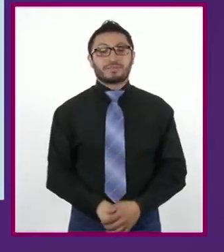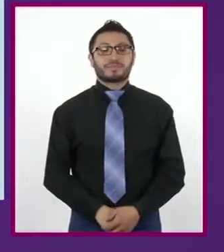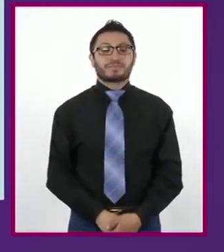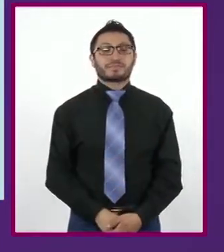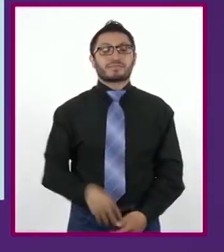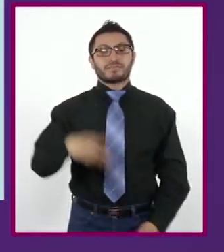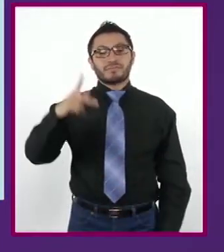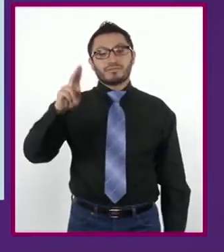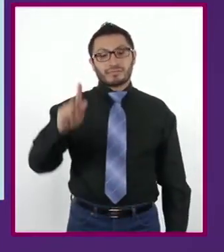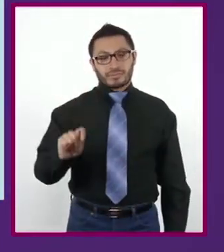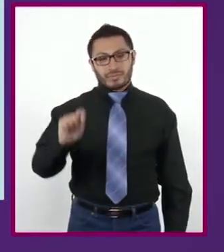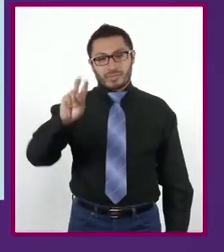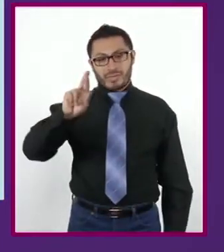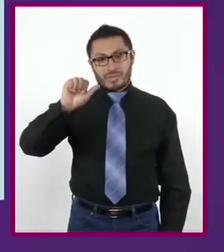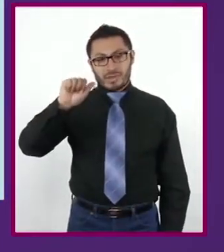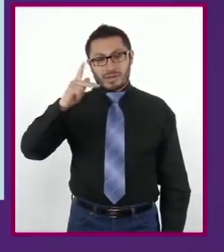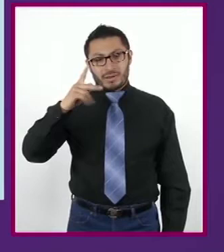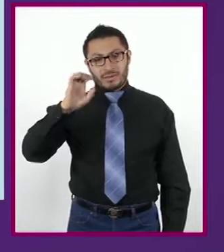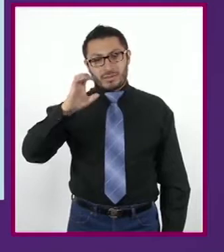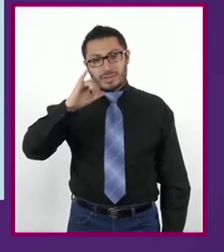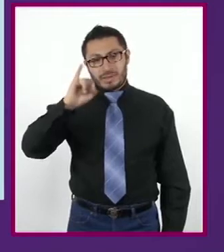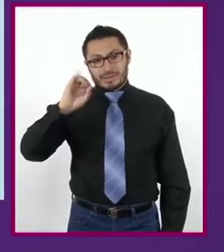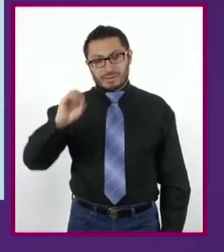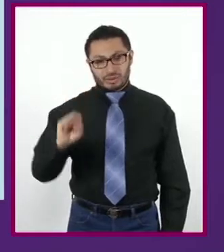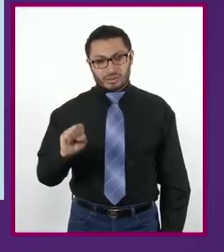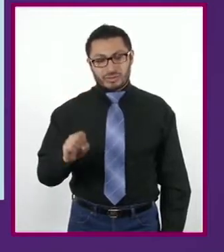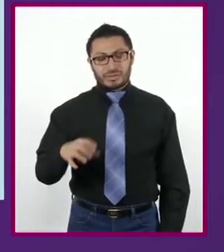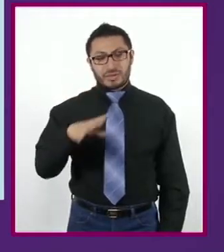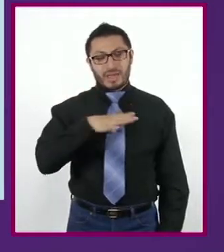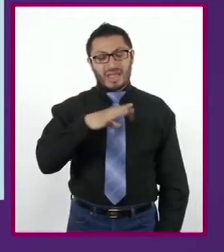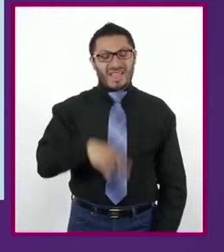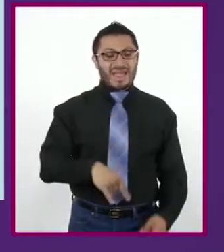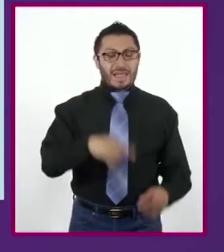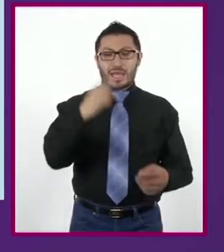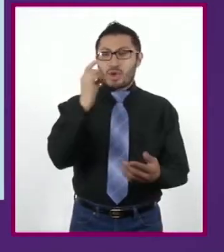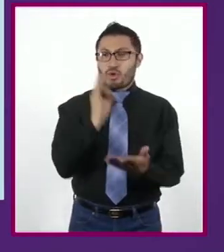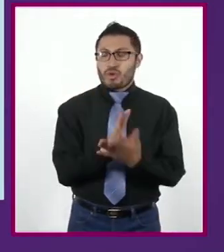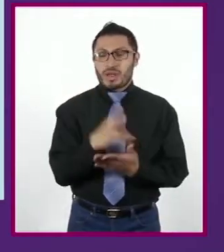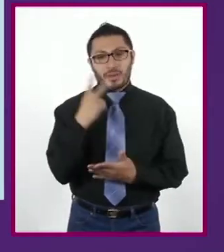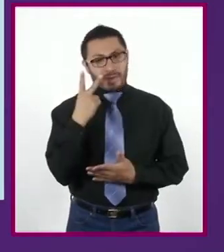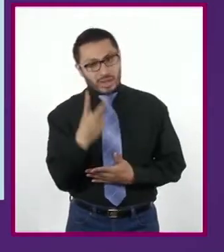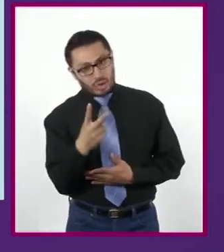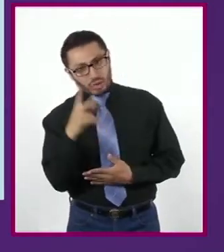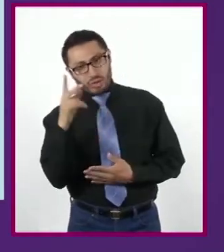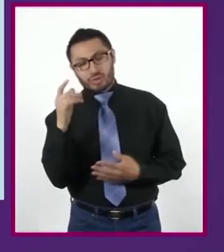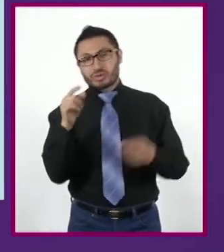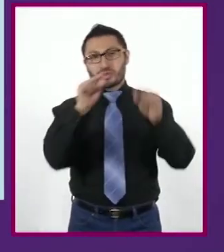Trapecios. Cuadriláteros que solo tienen 2 lados paralelos.